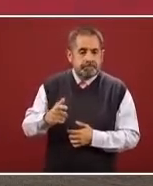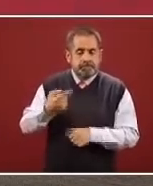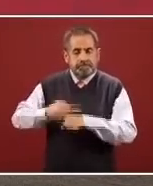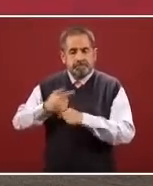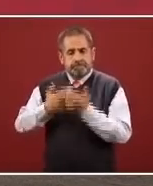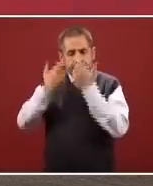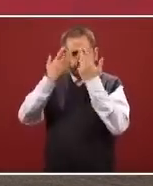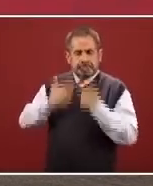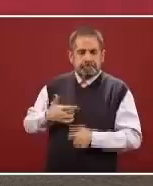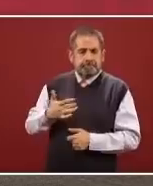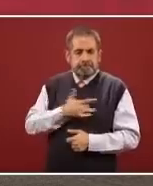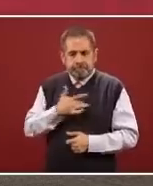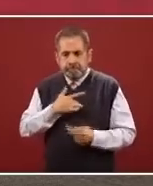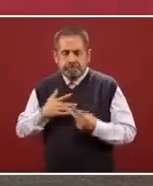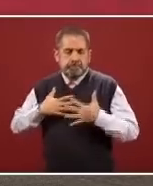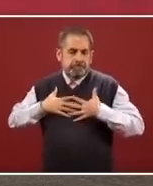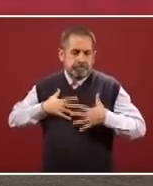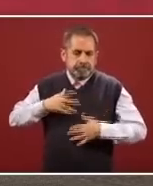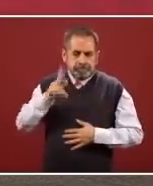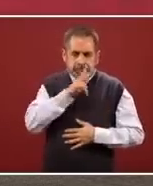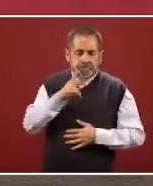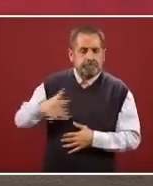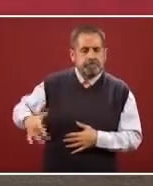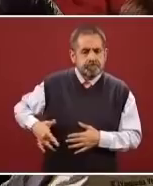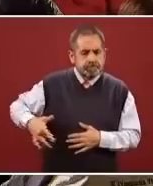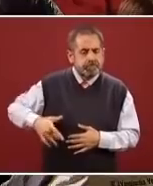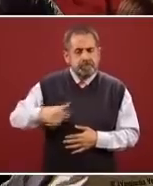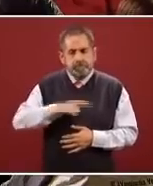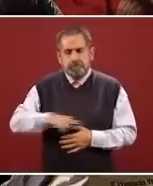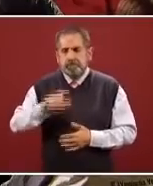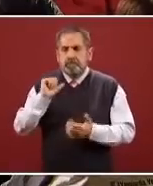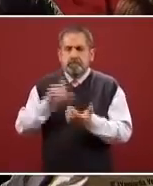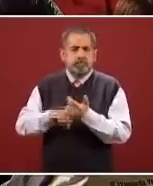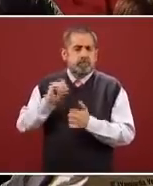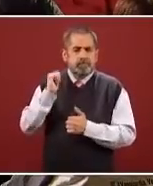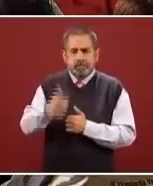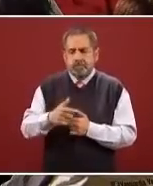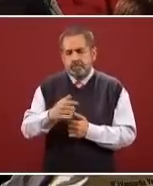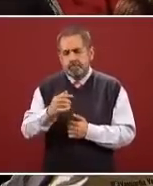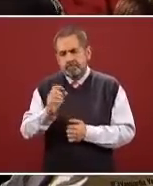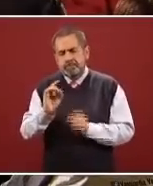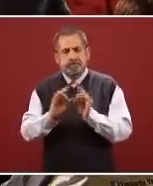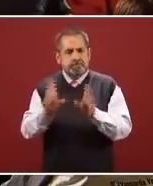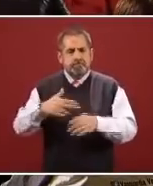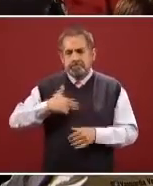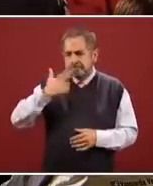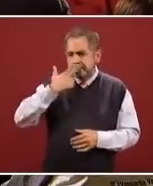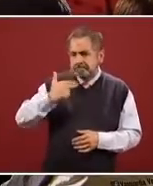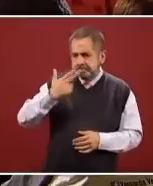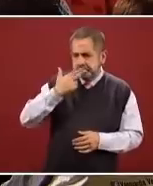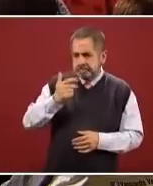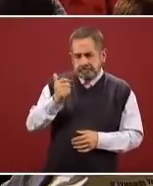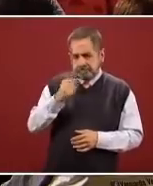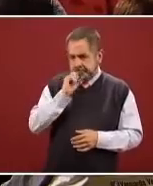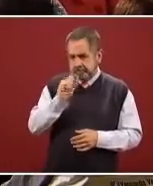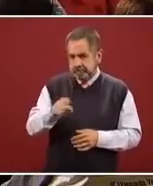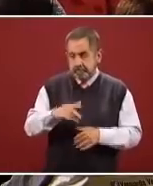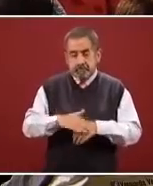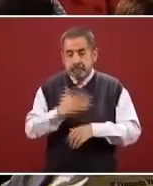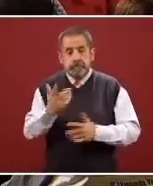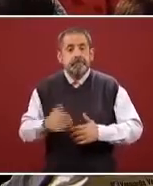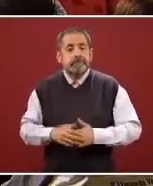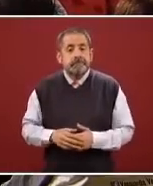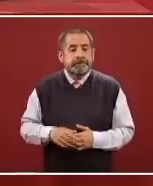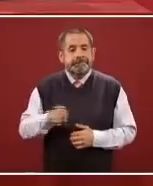crónica del corazón, de los pulmones, de los riñones, o metabólicas como la diabetes, porque